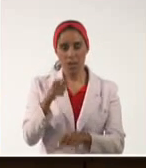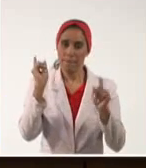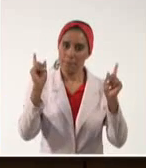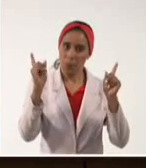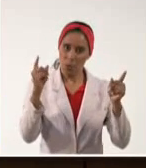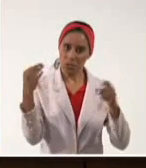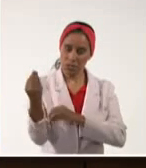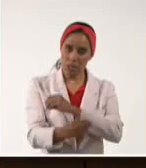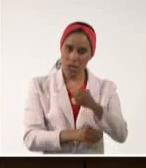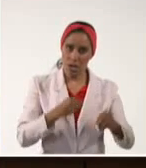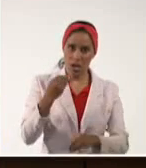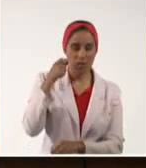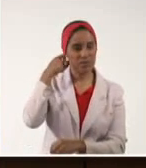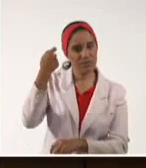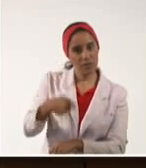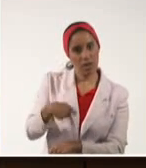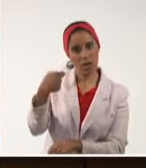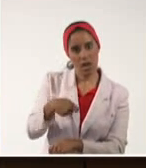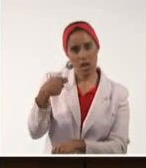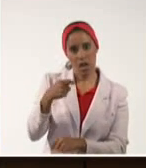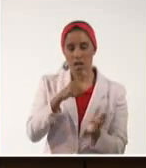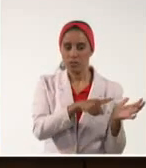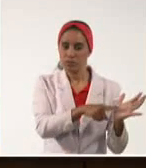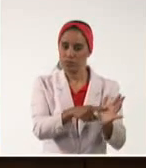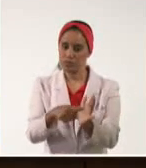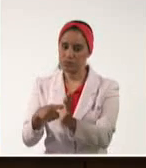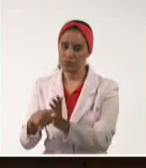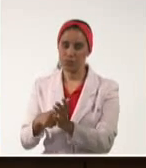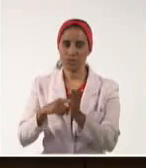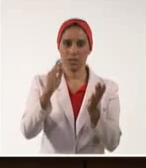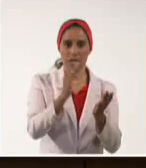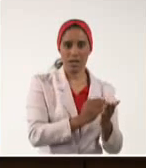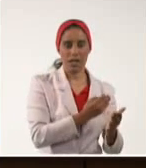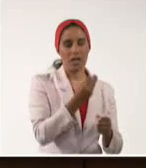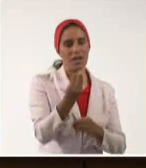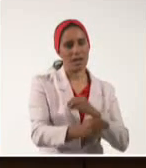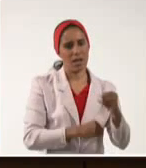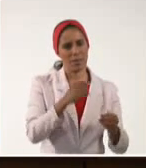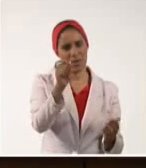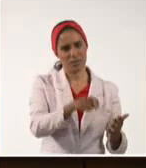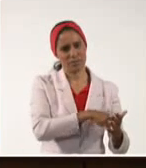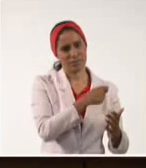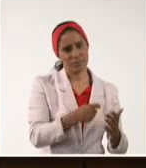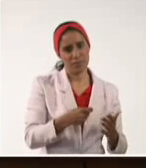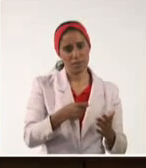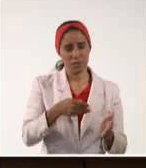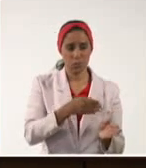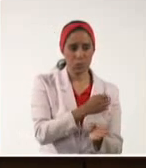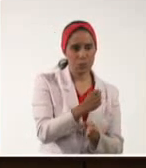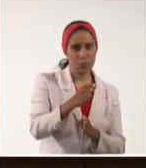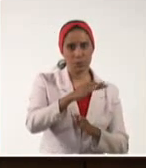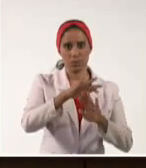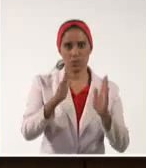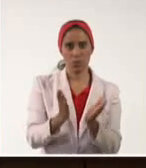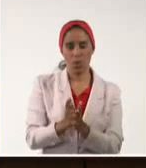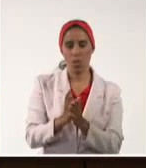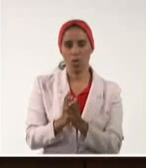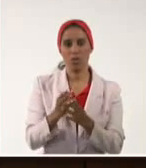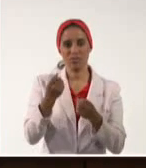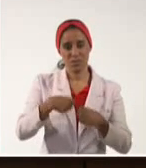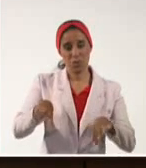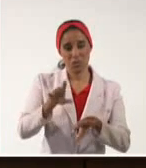otros, van orientados a corregir desviaciones y distorsiones insostenibles en las condiciones actuales de la